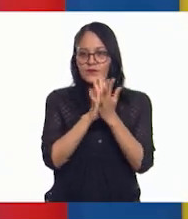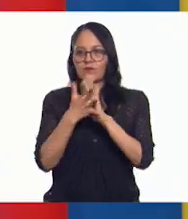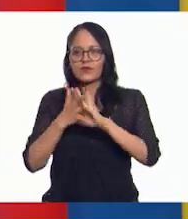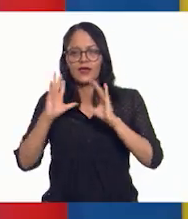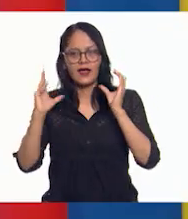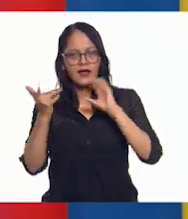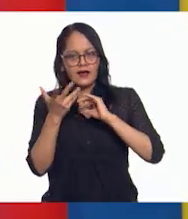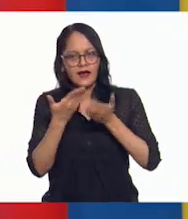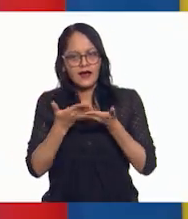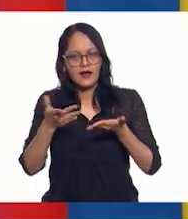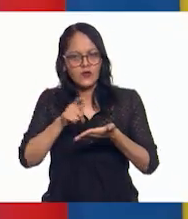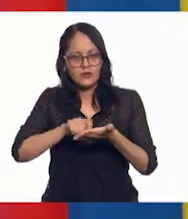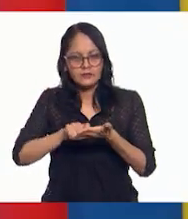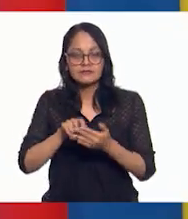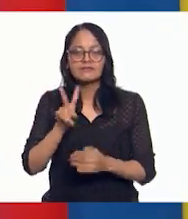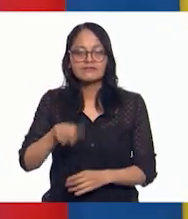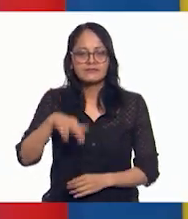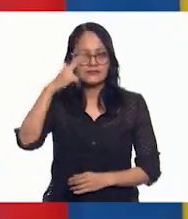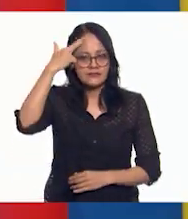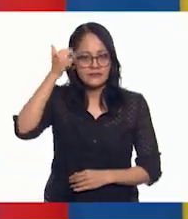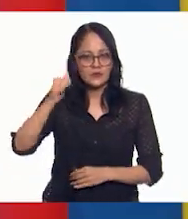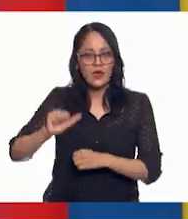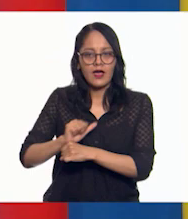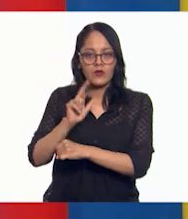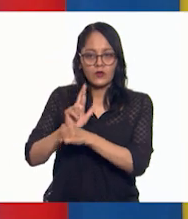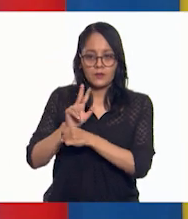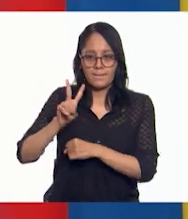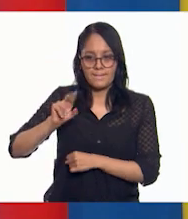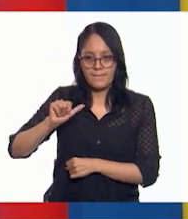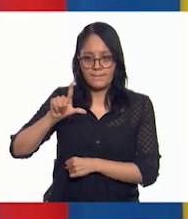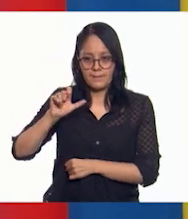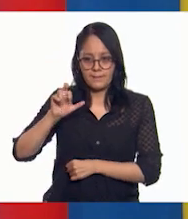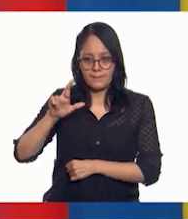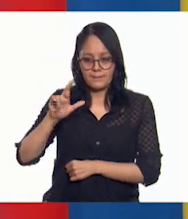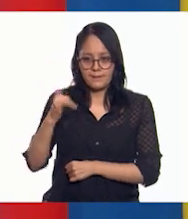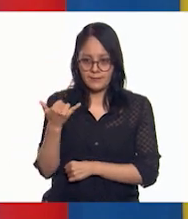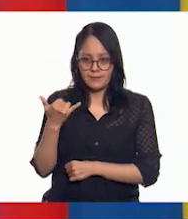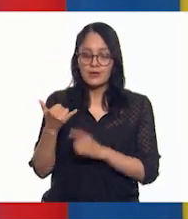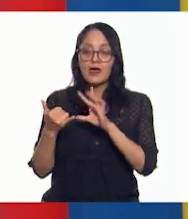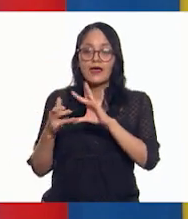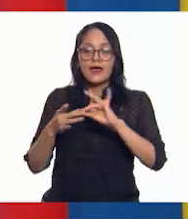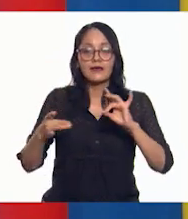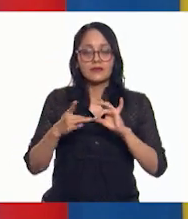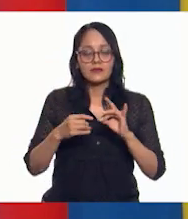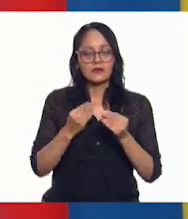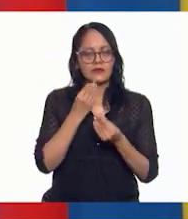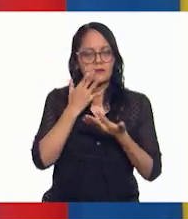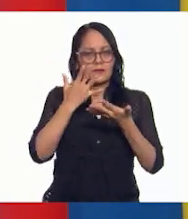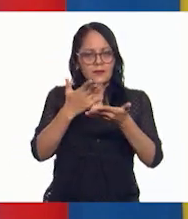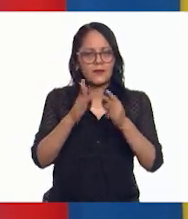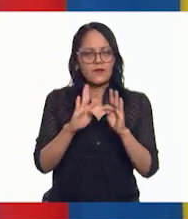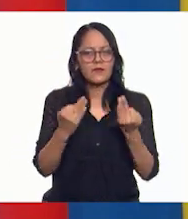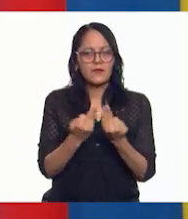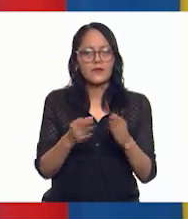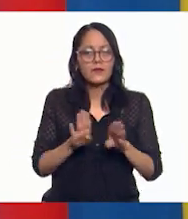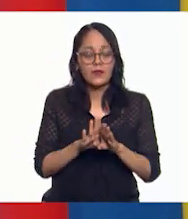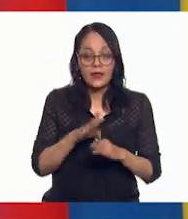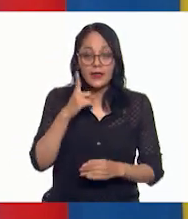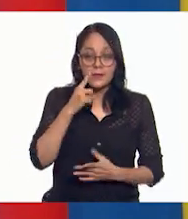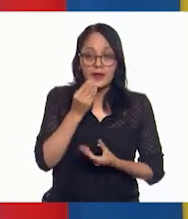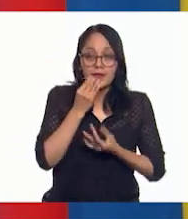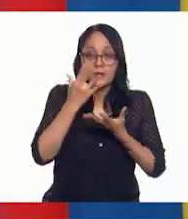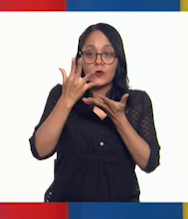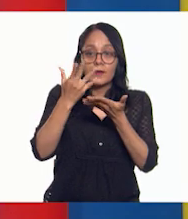esta ocasión Valéry me hizo reflexionar sobre uno de los estereotipos más difundidos alrededor de la poesía, que los poemas son frutos